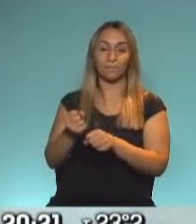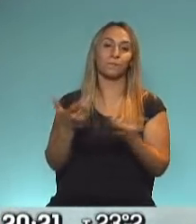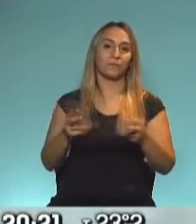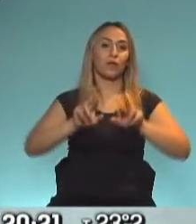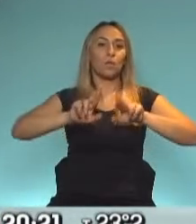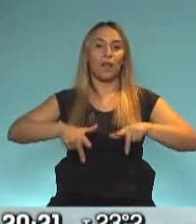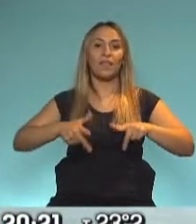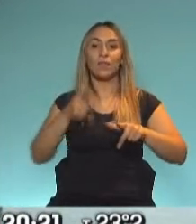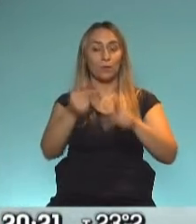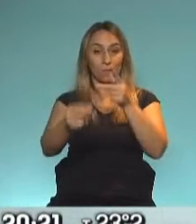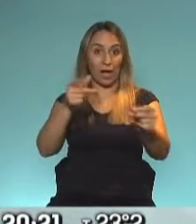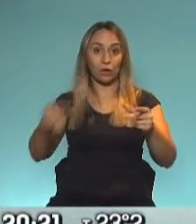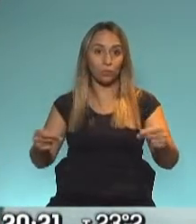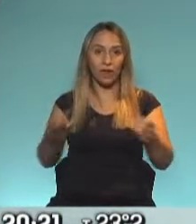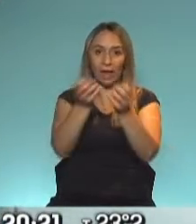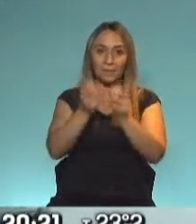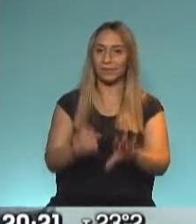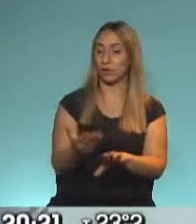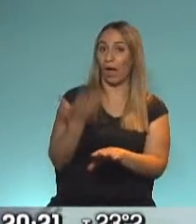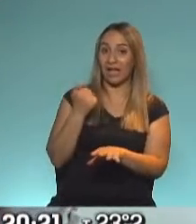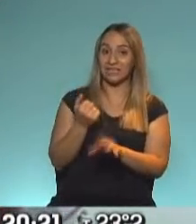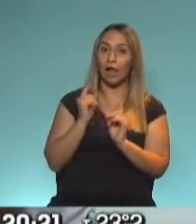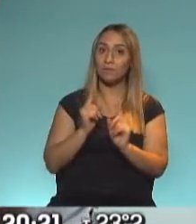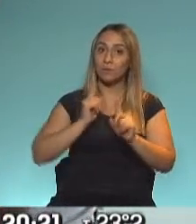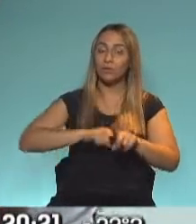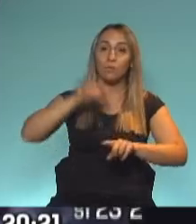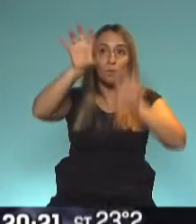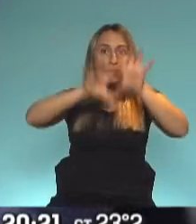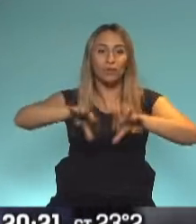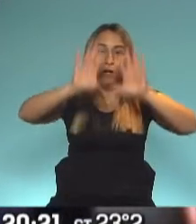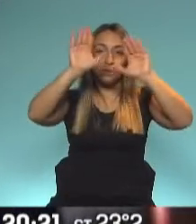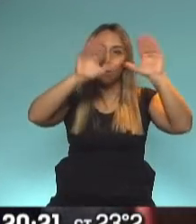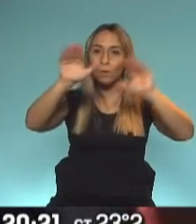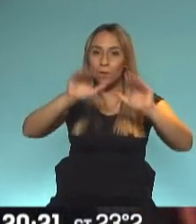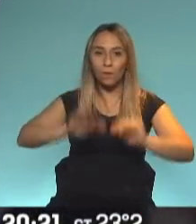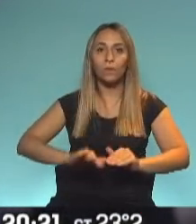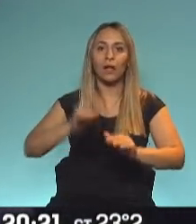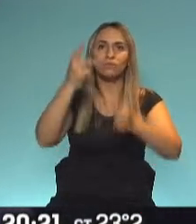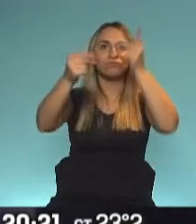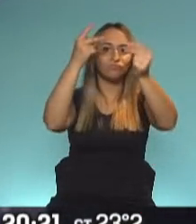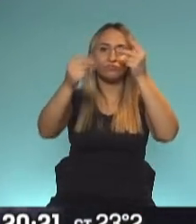vacunación de manera simultánea ha comenzado ayer en todas las provincias de esta Sputnik,